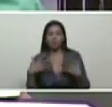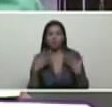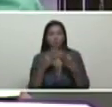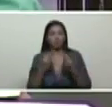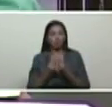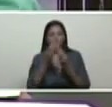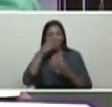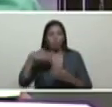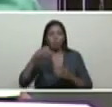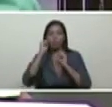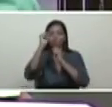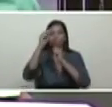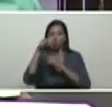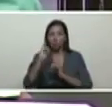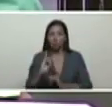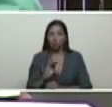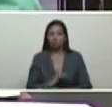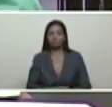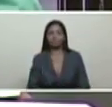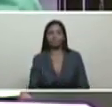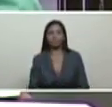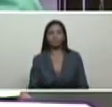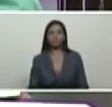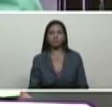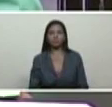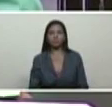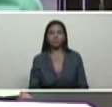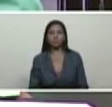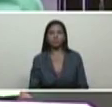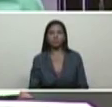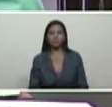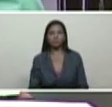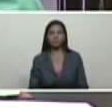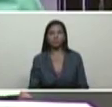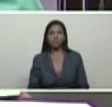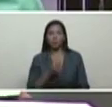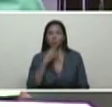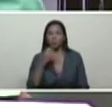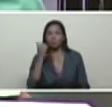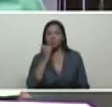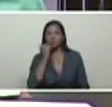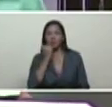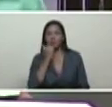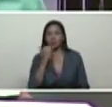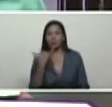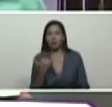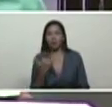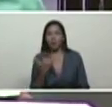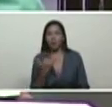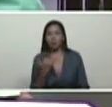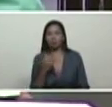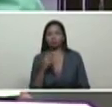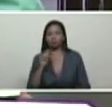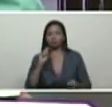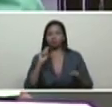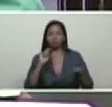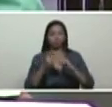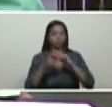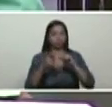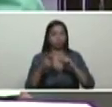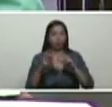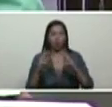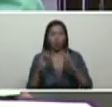pueblo este gran logro. Bueno, de Valencia nos vamos